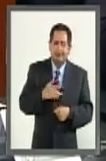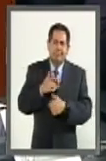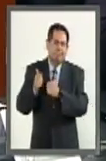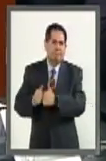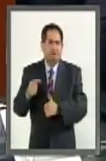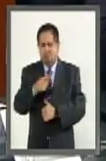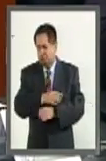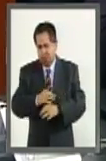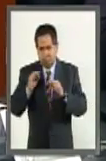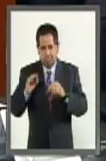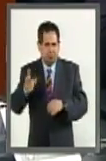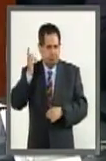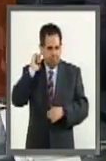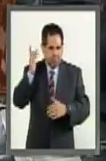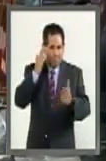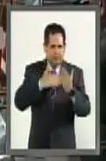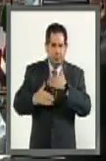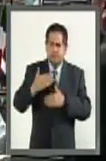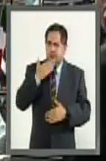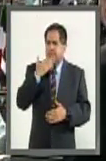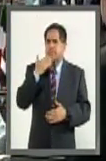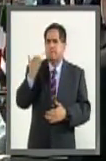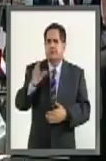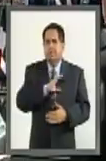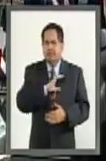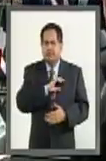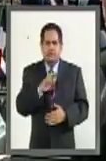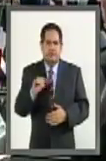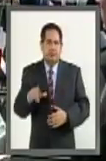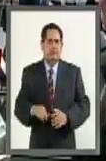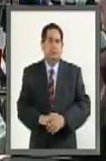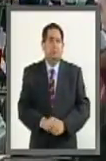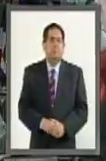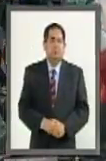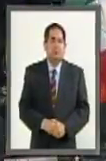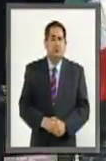República. Enhorabuena, éxito, querido Manuel. Gracias, senadora Hilda Flores.